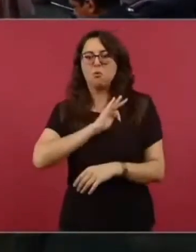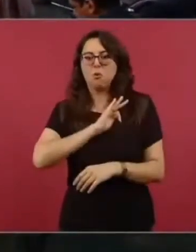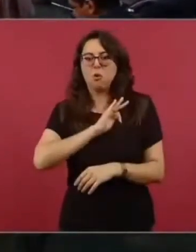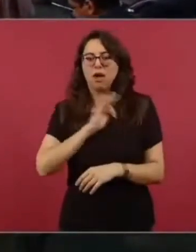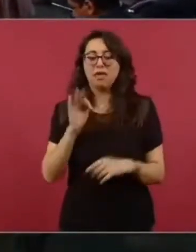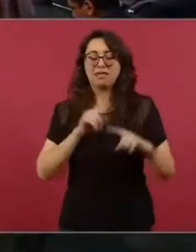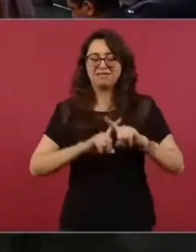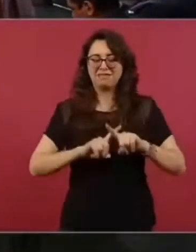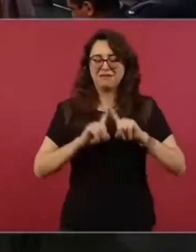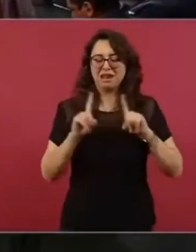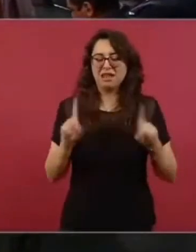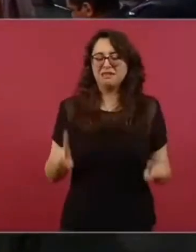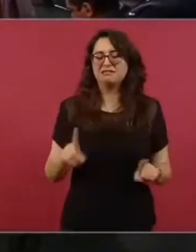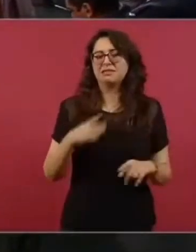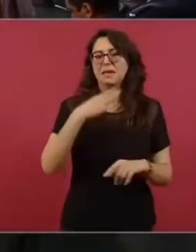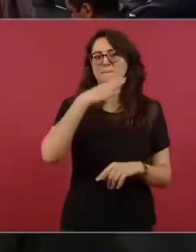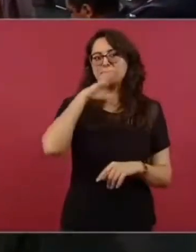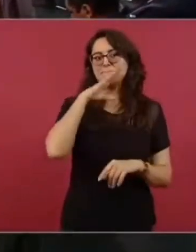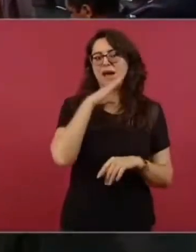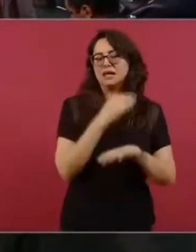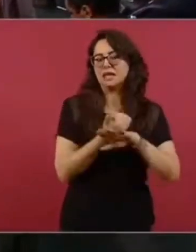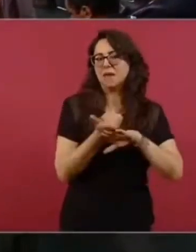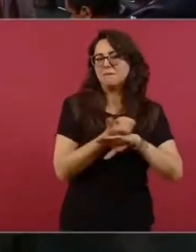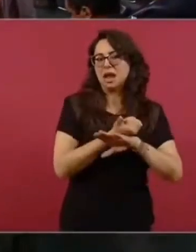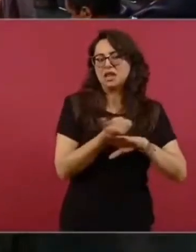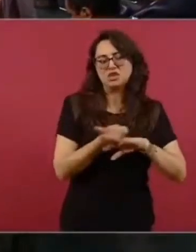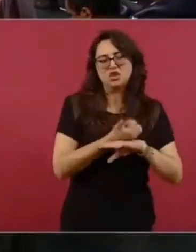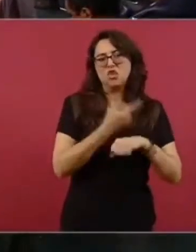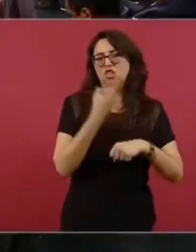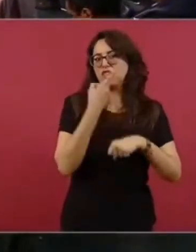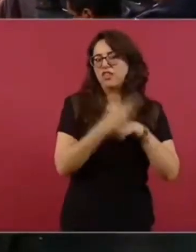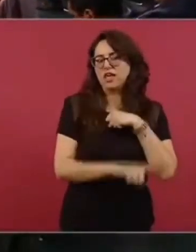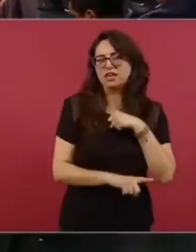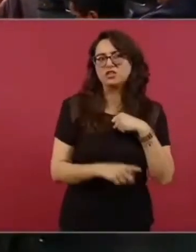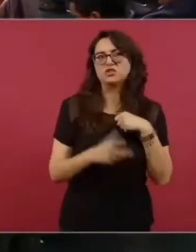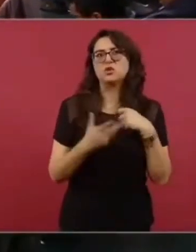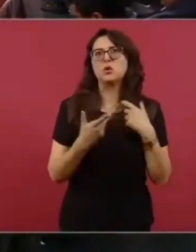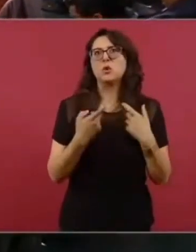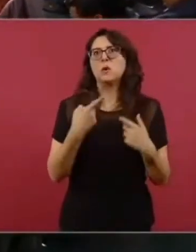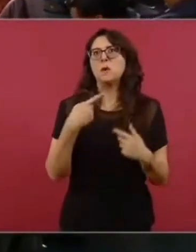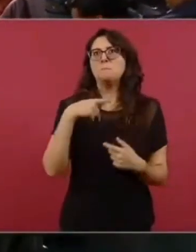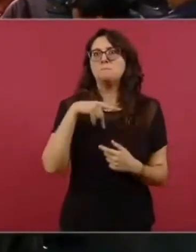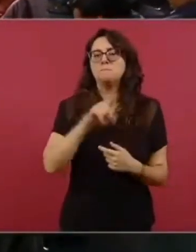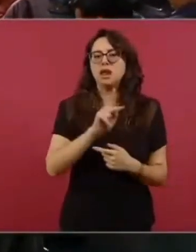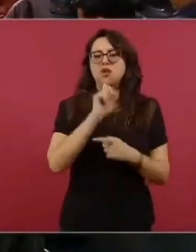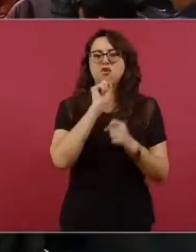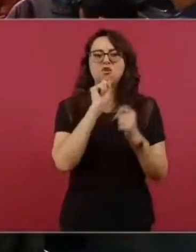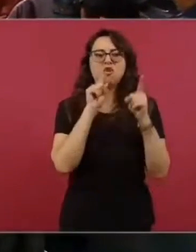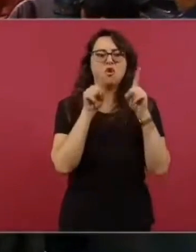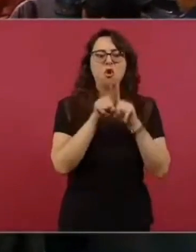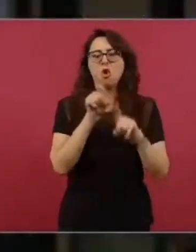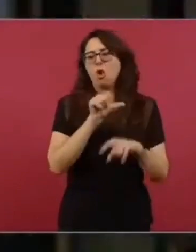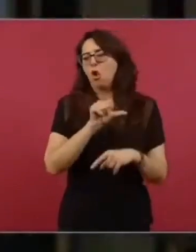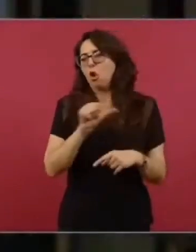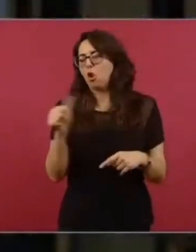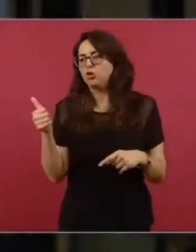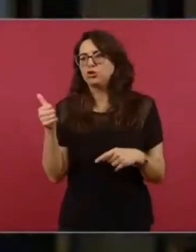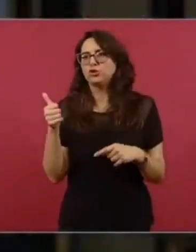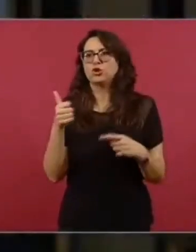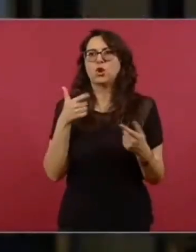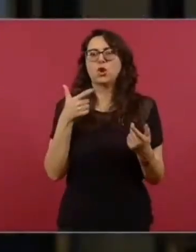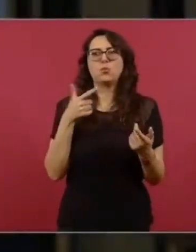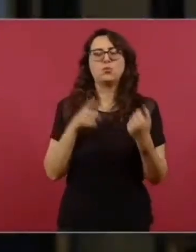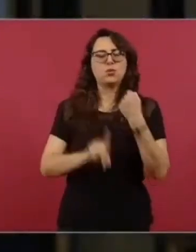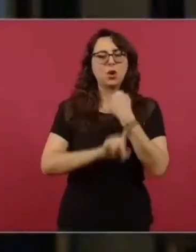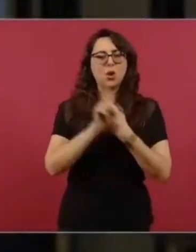nocivo. Pero hay otro factor que es muy, muy importante. Hay una migración.